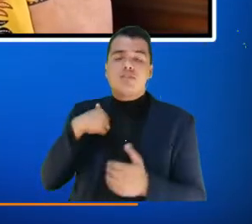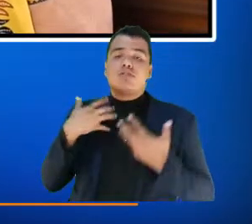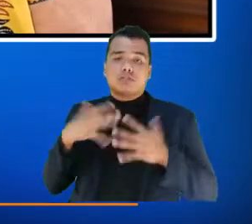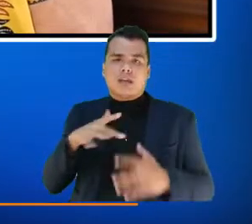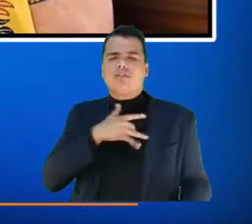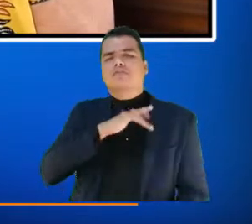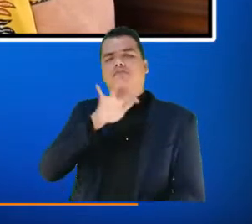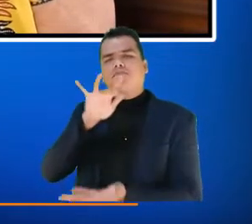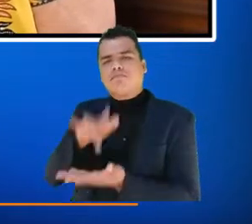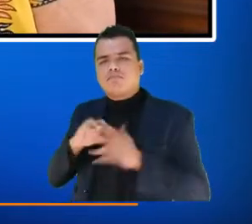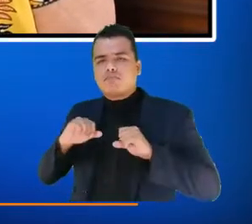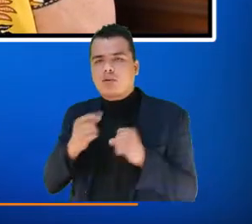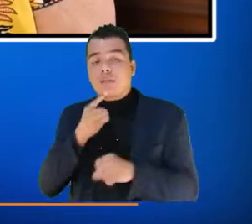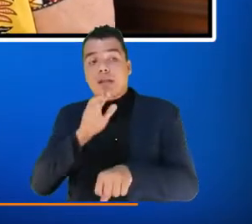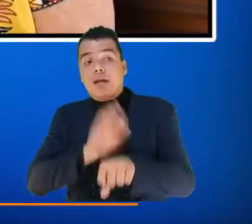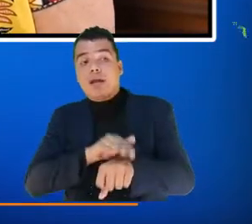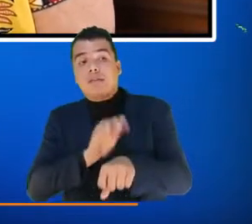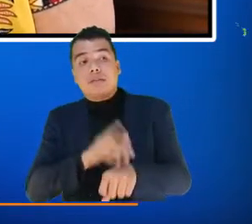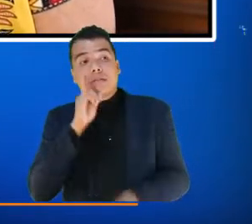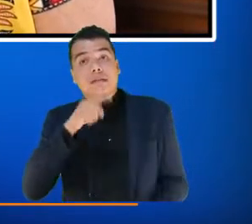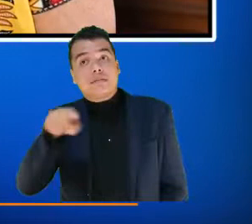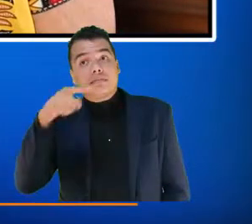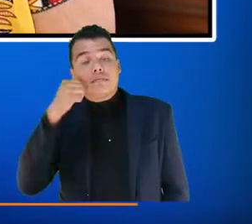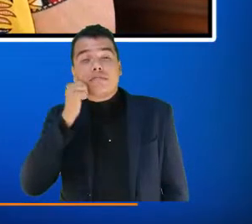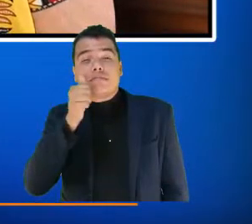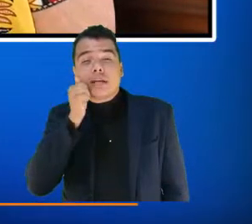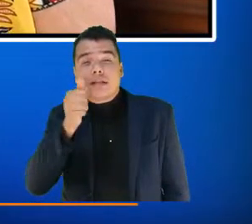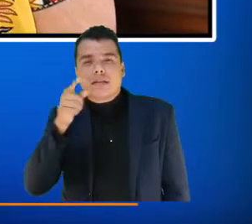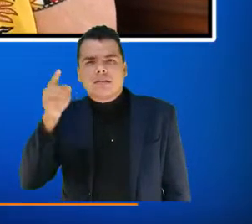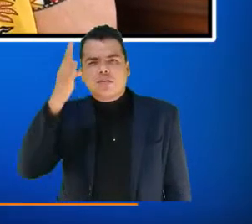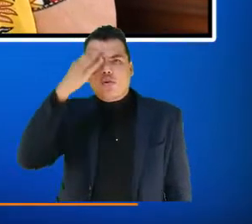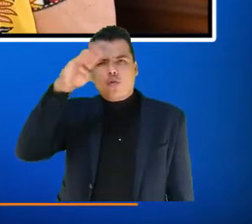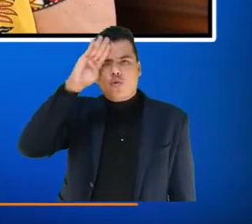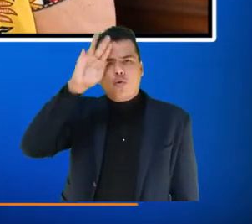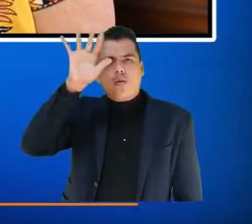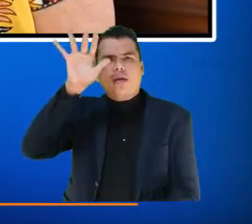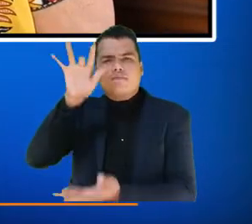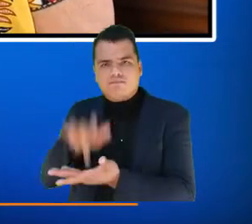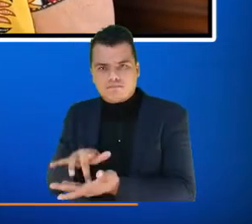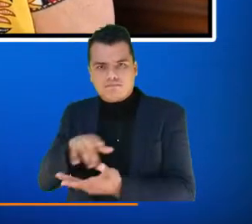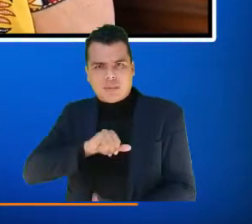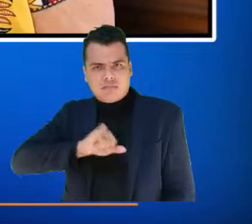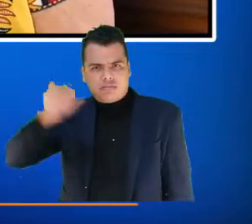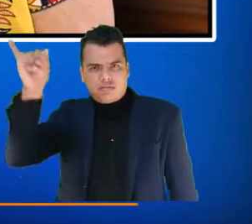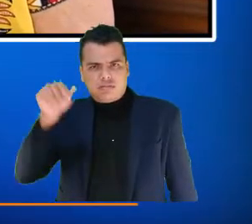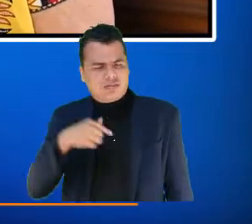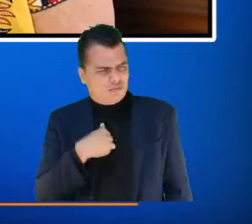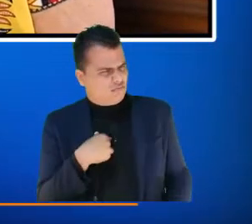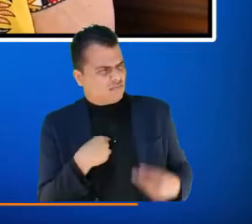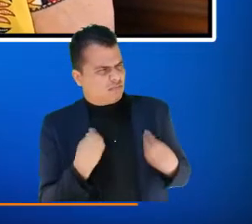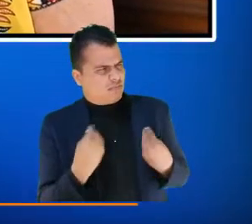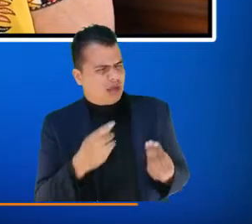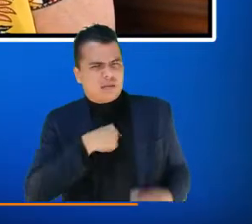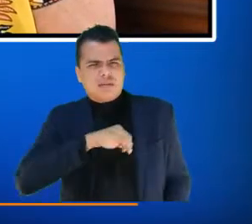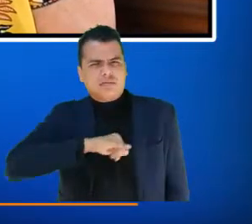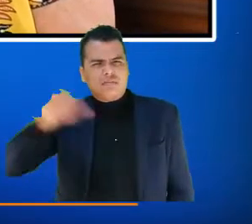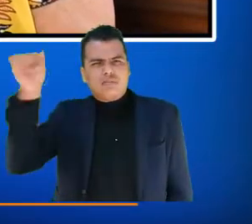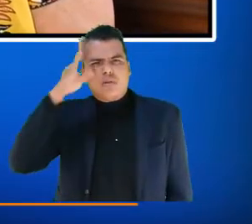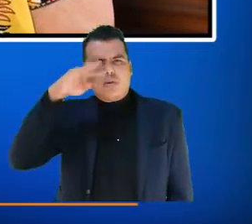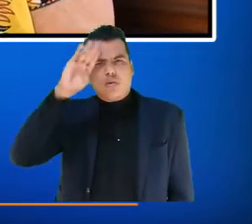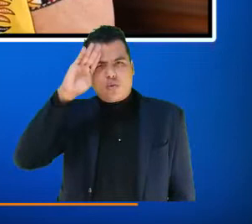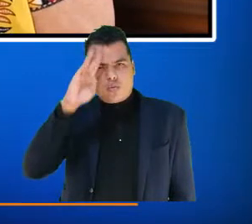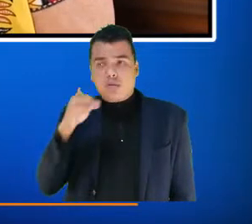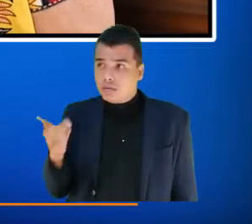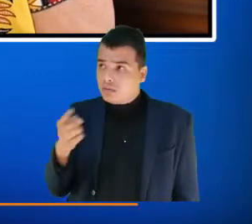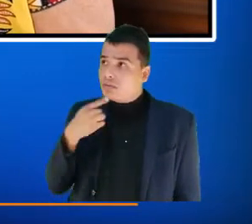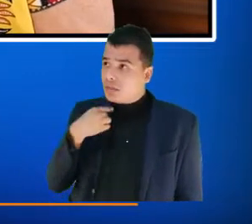Bogotá, me llaman y me dicen, mañana tiene que irse para Cuba. Y yo me quedé como, ¿para Cuba? ¿A qué? Que no, que usted